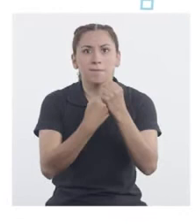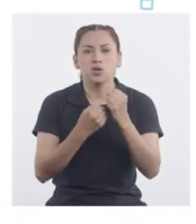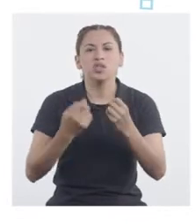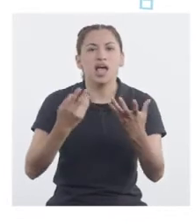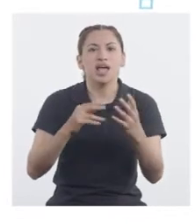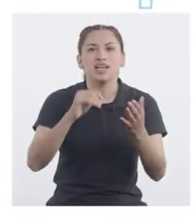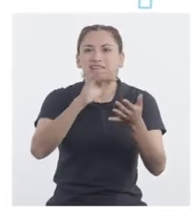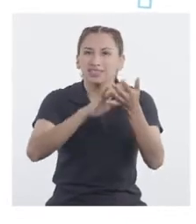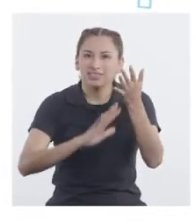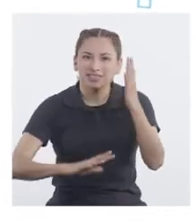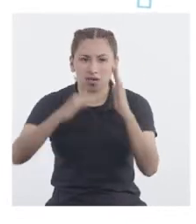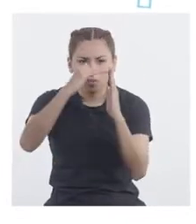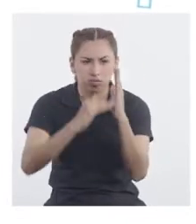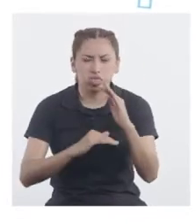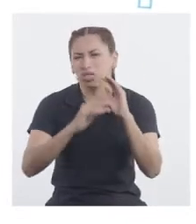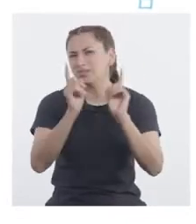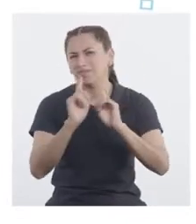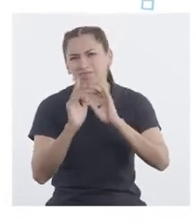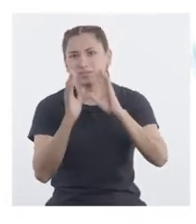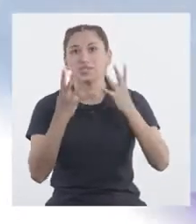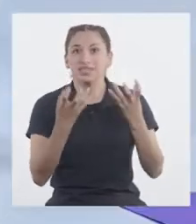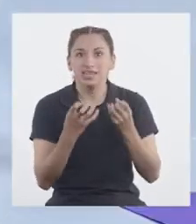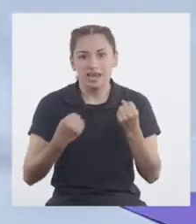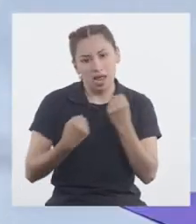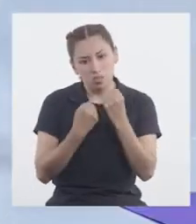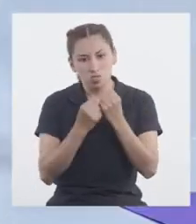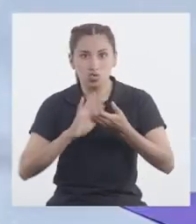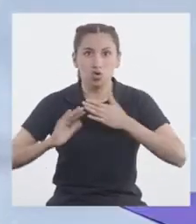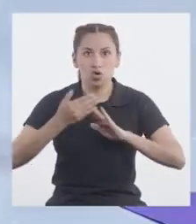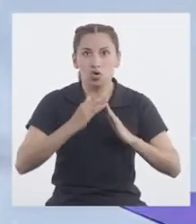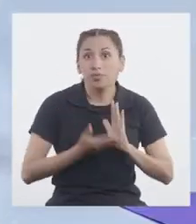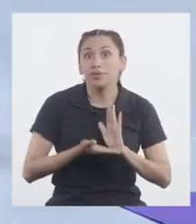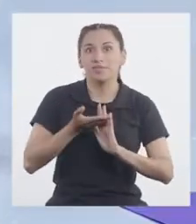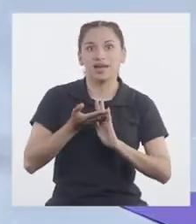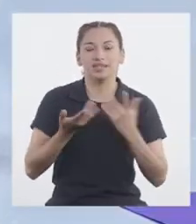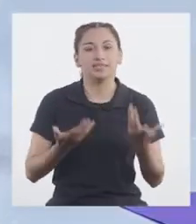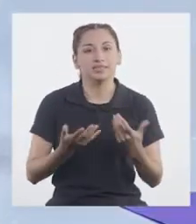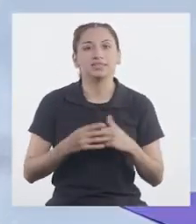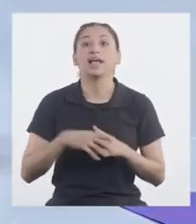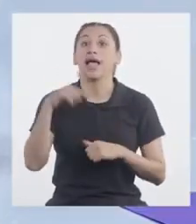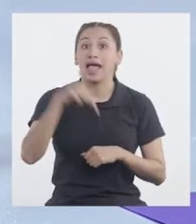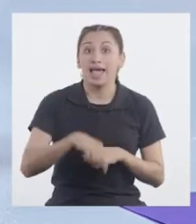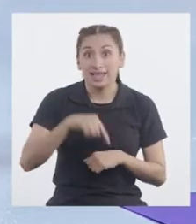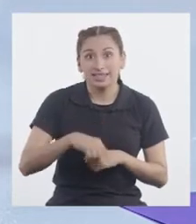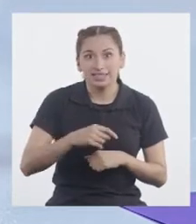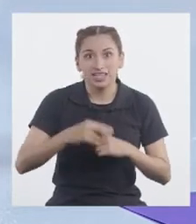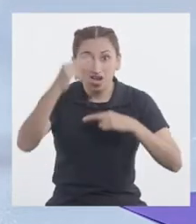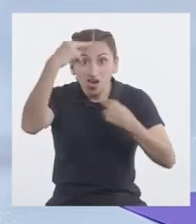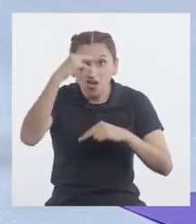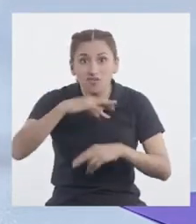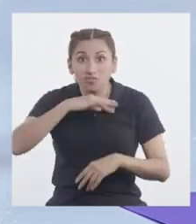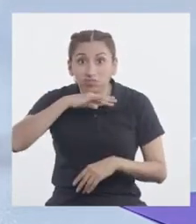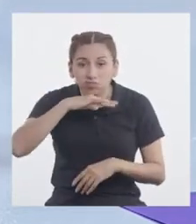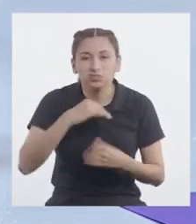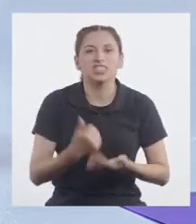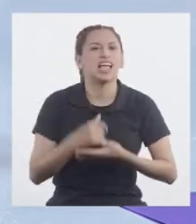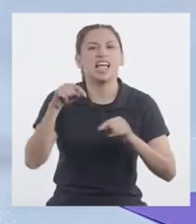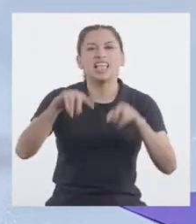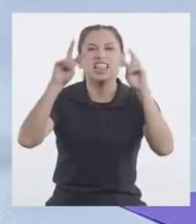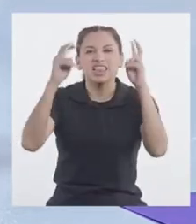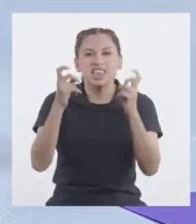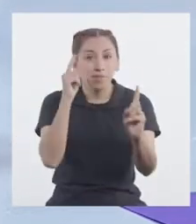para prevenir la anemia en nuestra familia o comunidad? Bueno, como todos sabemos, el Tosinical tiene la misión de comunicar